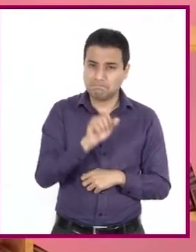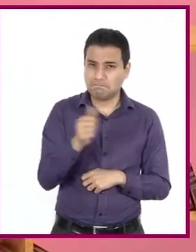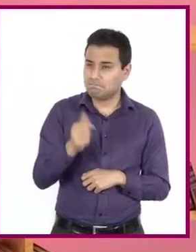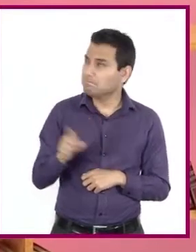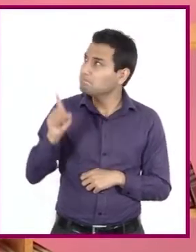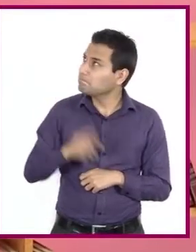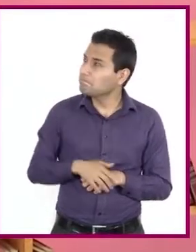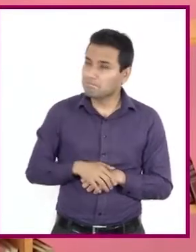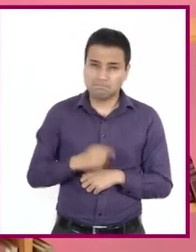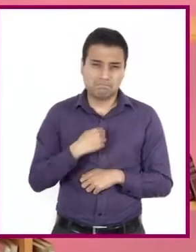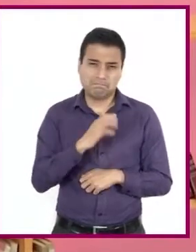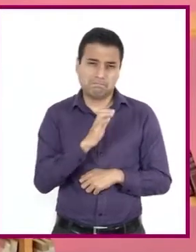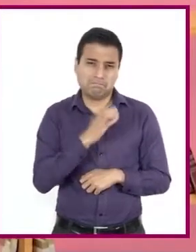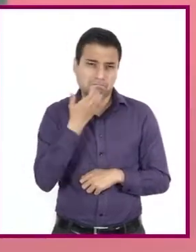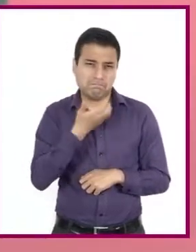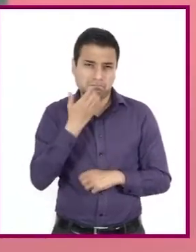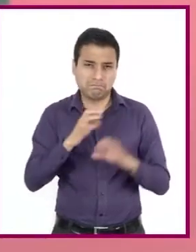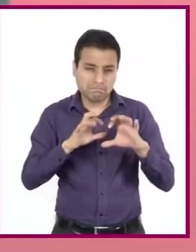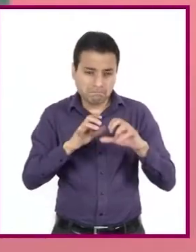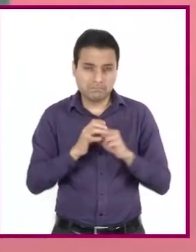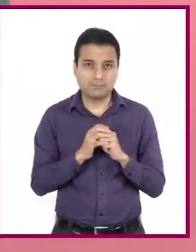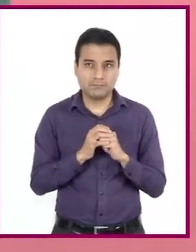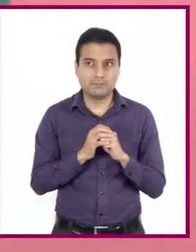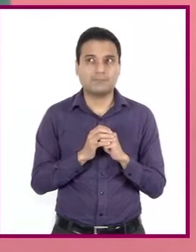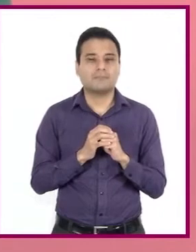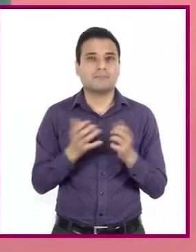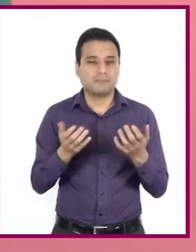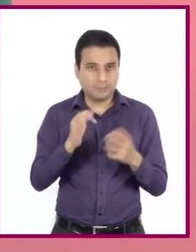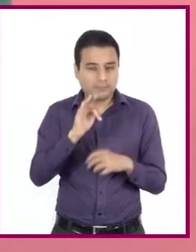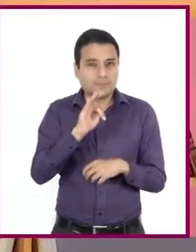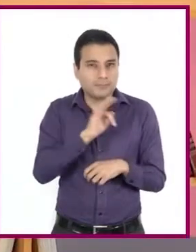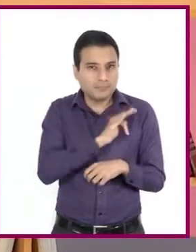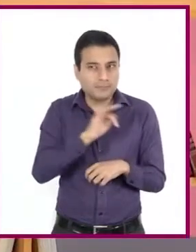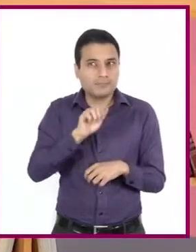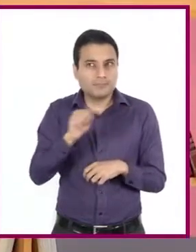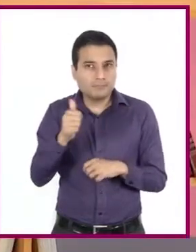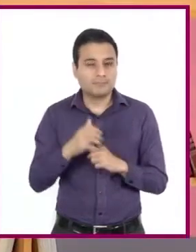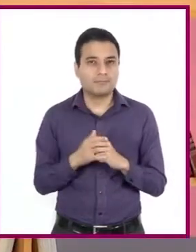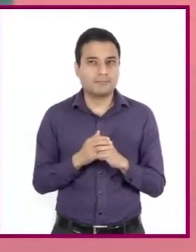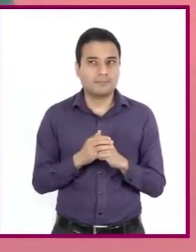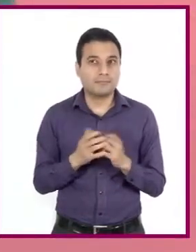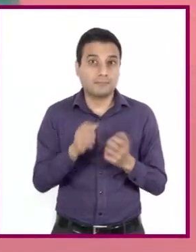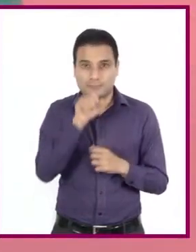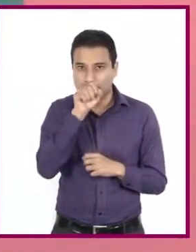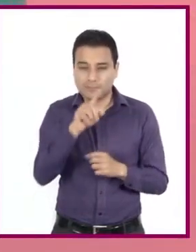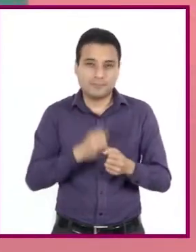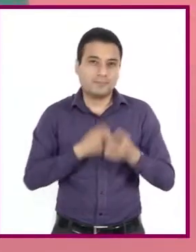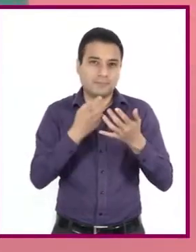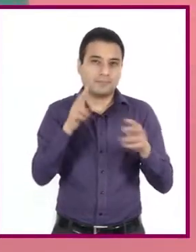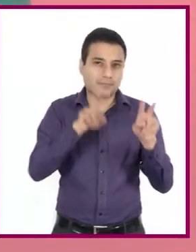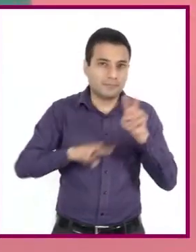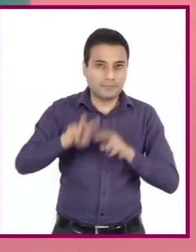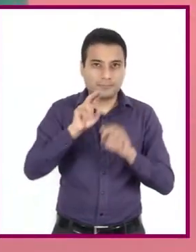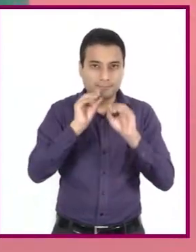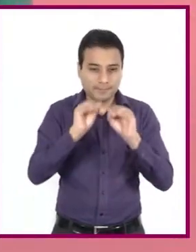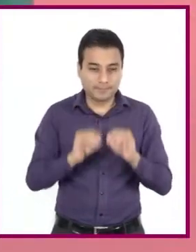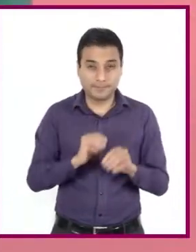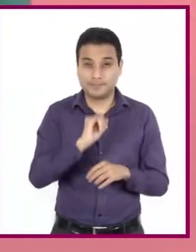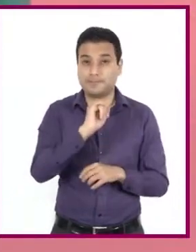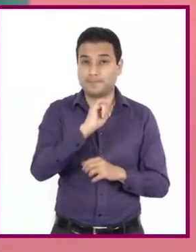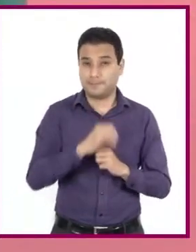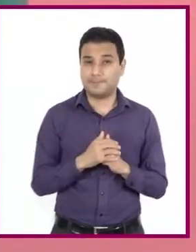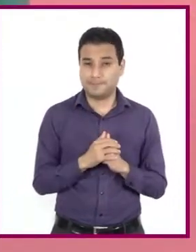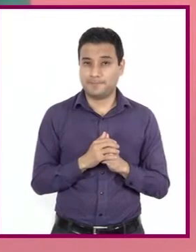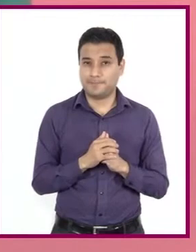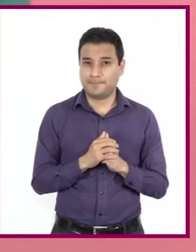algún trabajo, pero ahora ya tengo más nociones de cómo podría usarlas en los poemas visuales. Así es. Para reafirmar